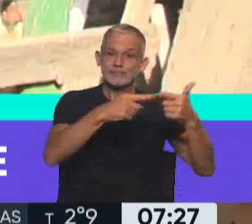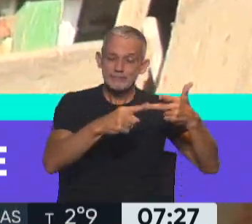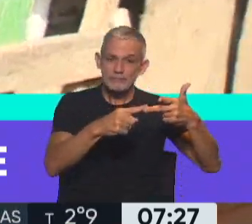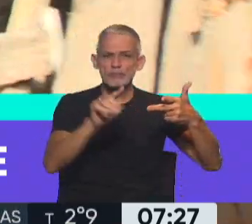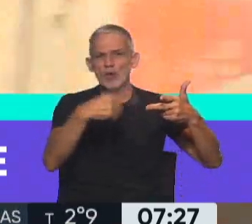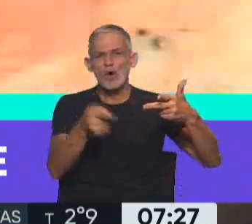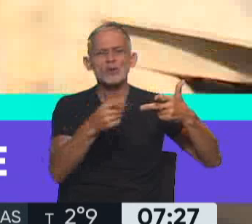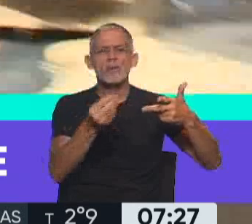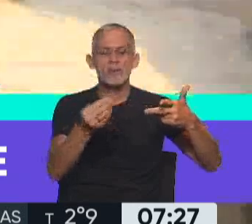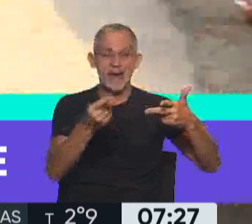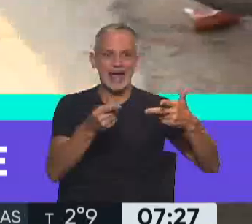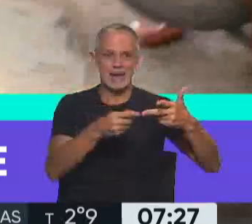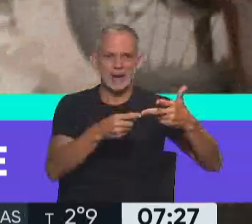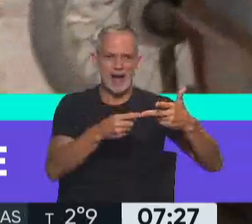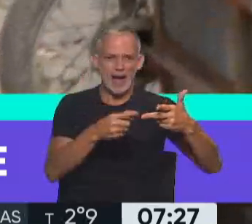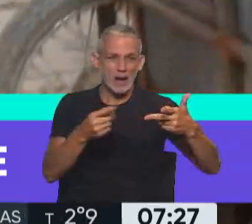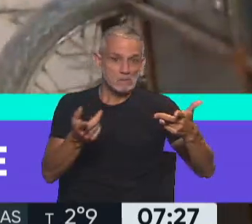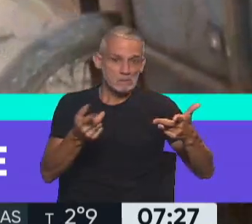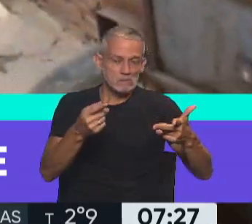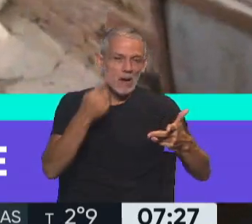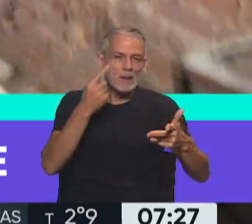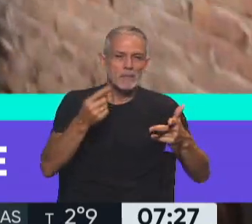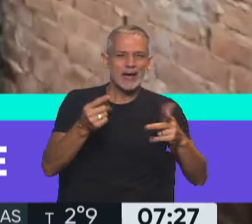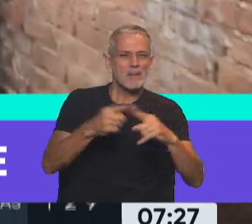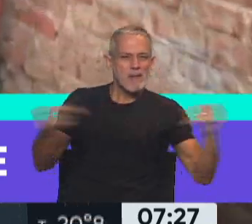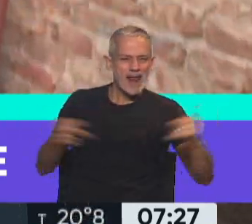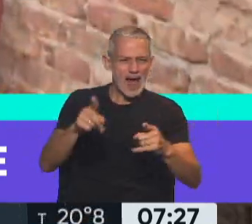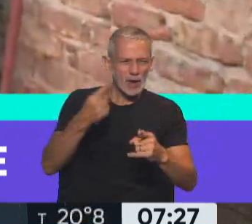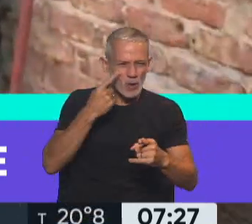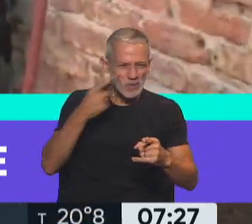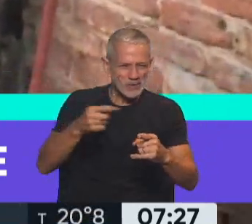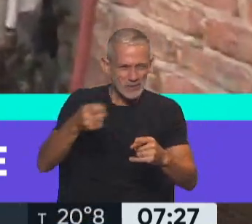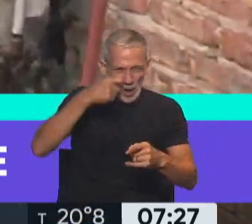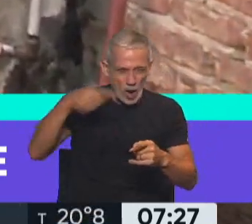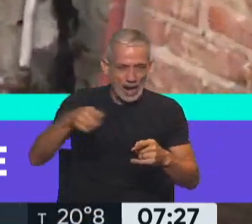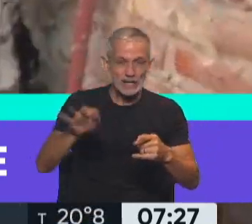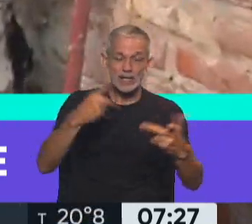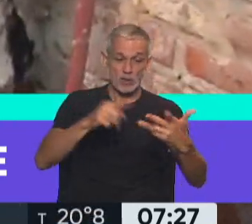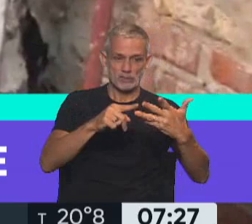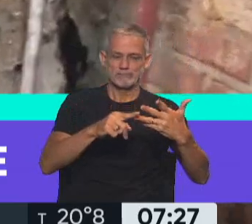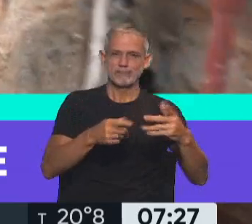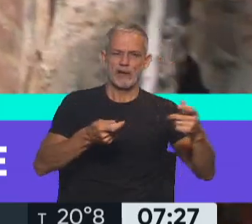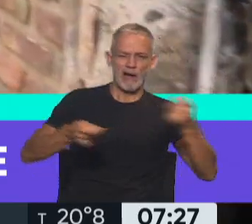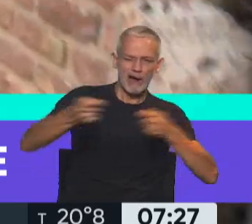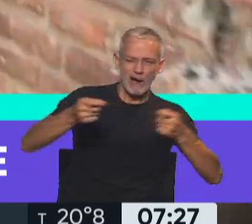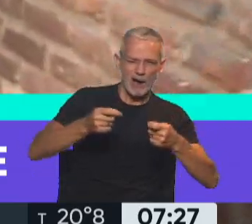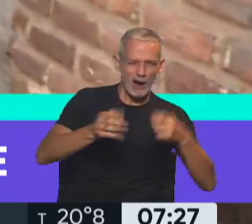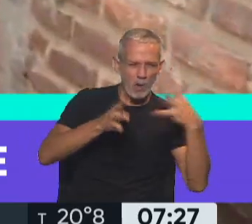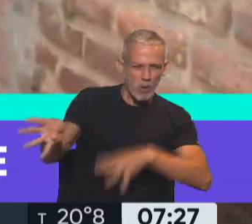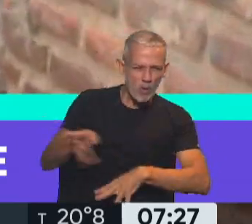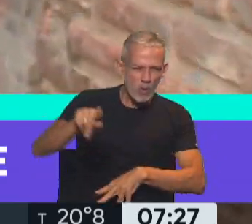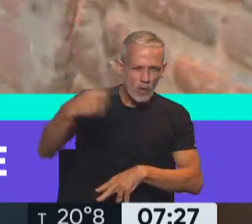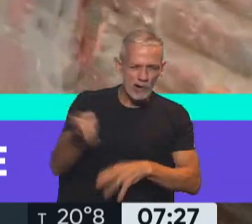para prolongar la vida media y otros que sirven exclusivamente para dañarle el negocio a otro grupo de